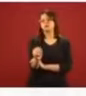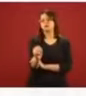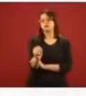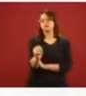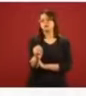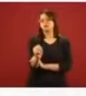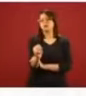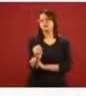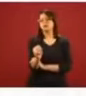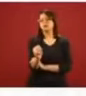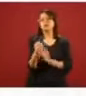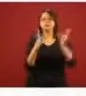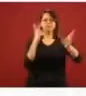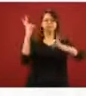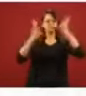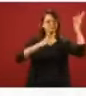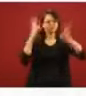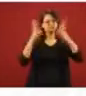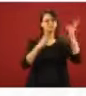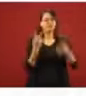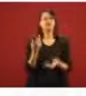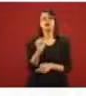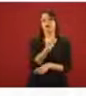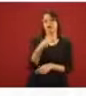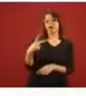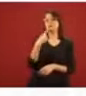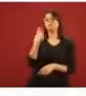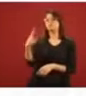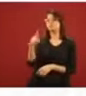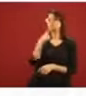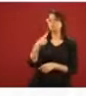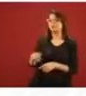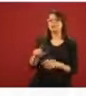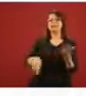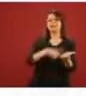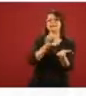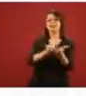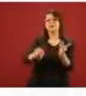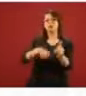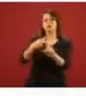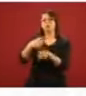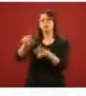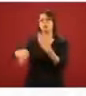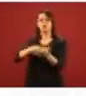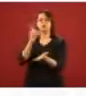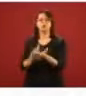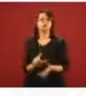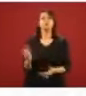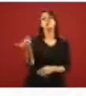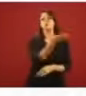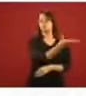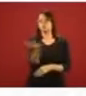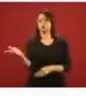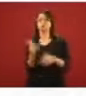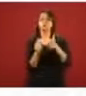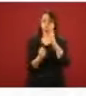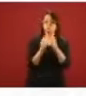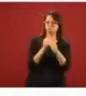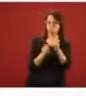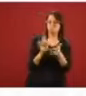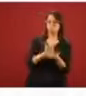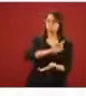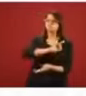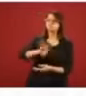litro, que ahora todas las denuncias que atendemos son a través de la app de litro por litro, las que presentan ustedes como consumidores,